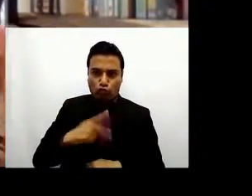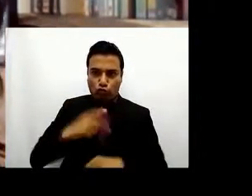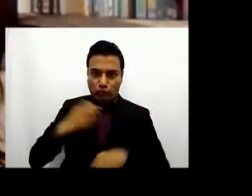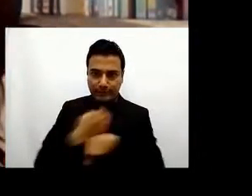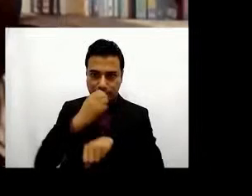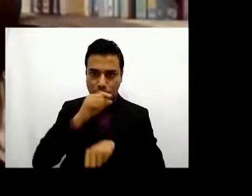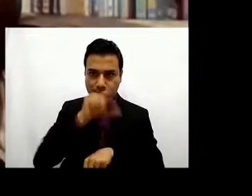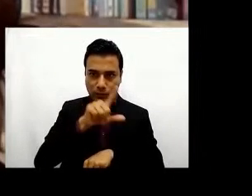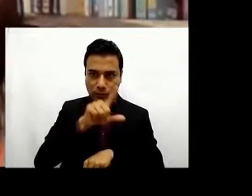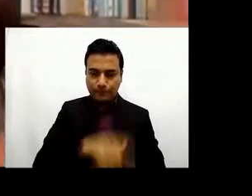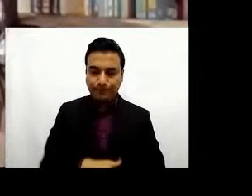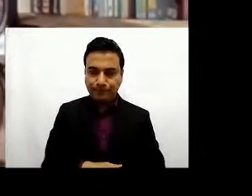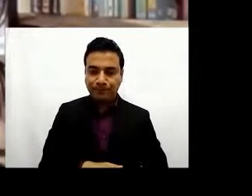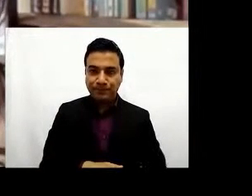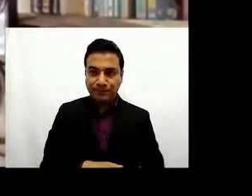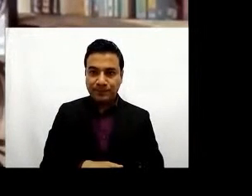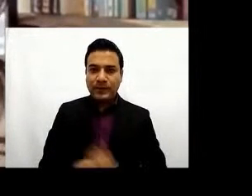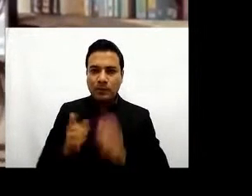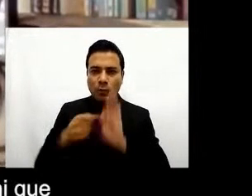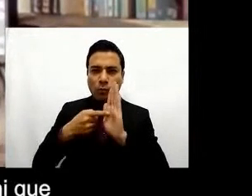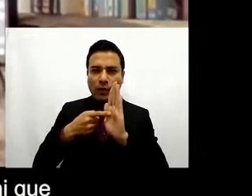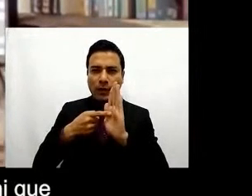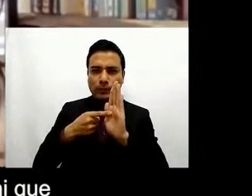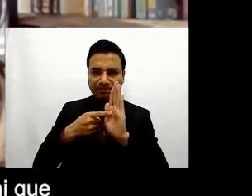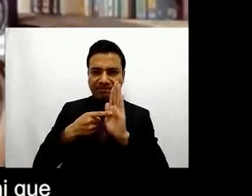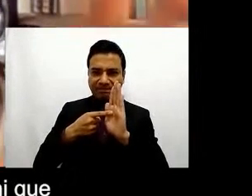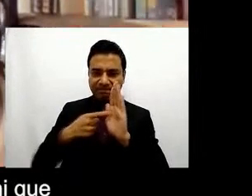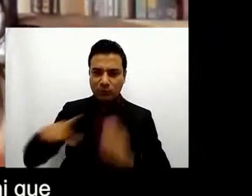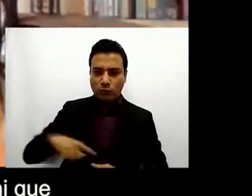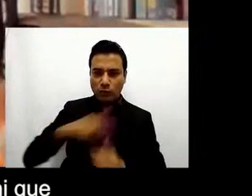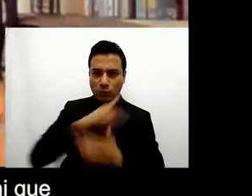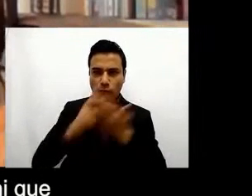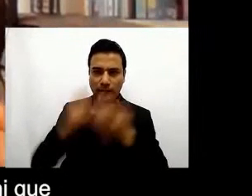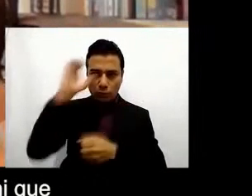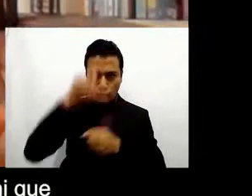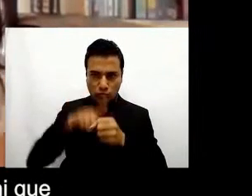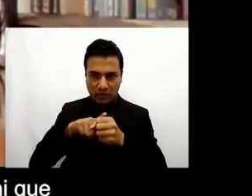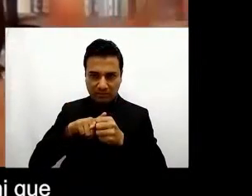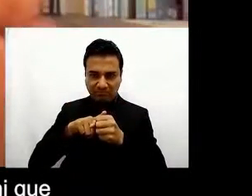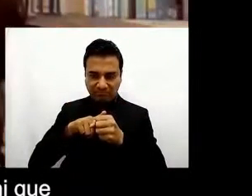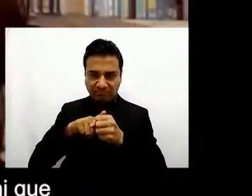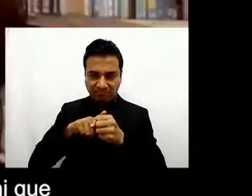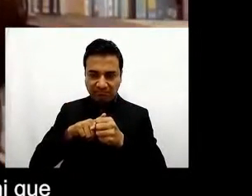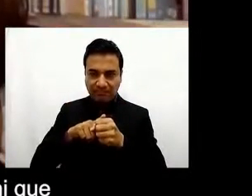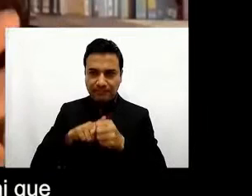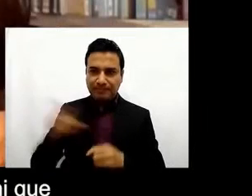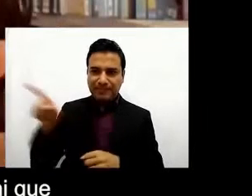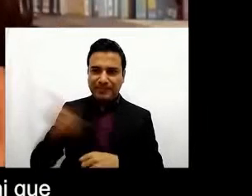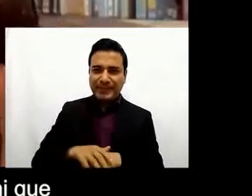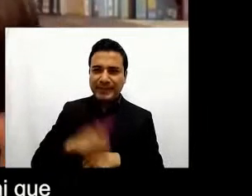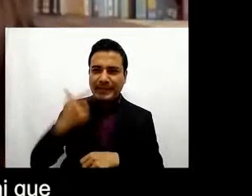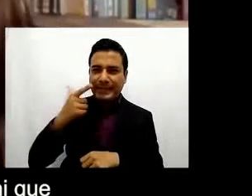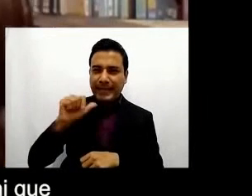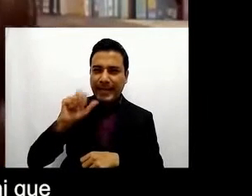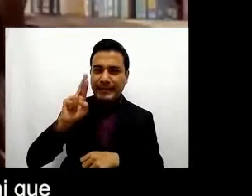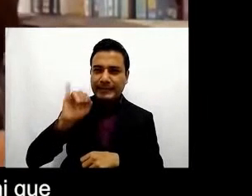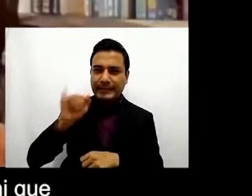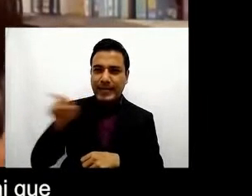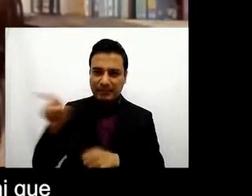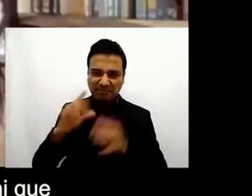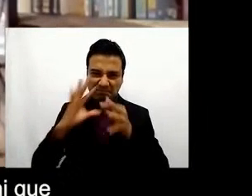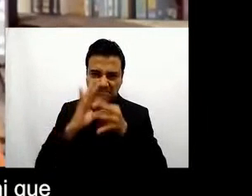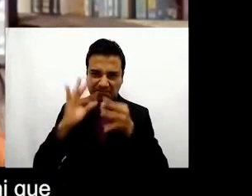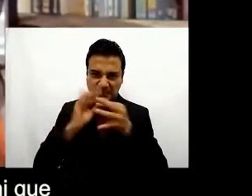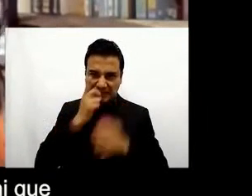Ahora, los modelos de política cultural, que en buena medida retomo de García Canclini, que